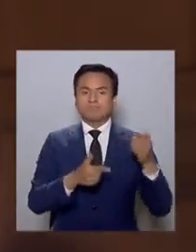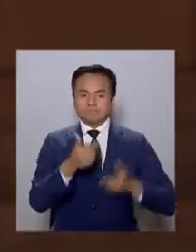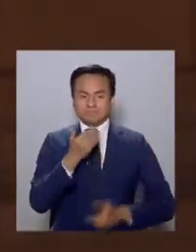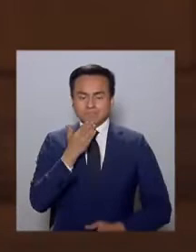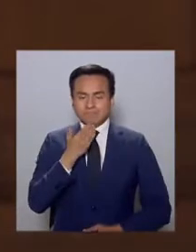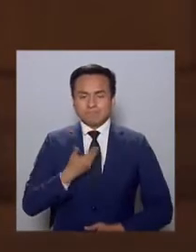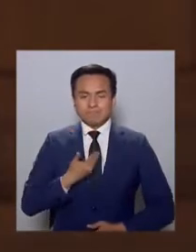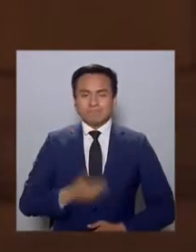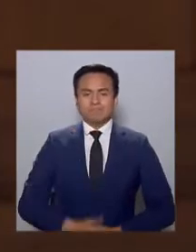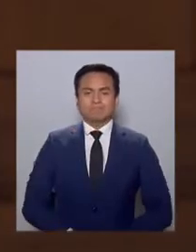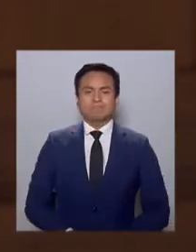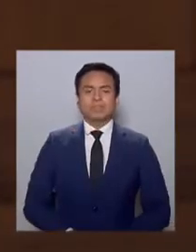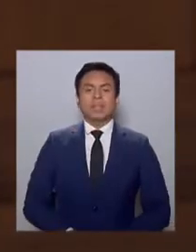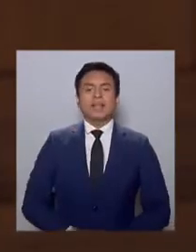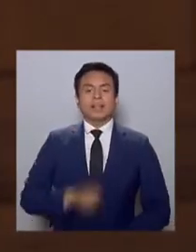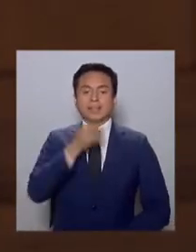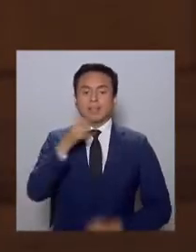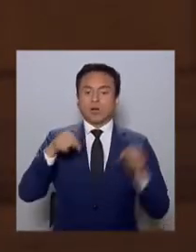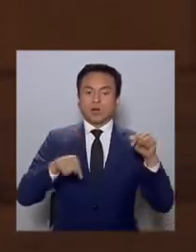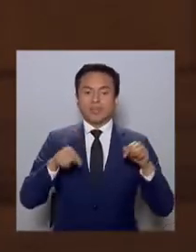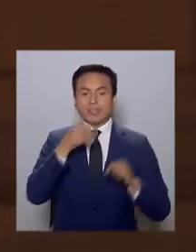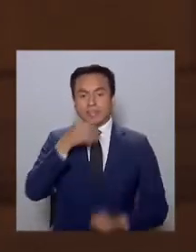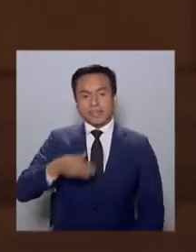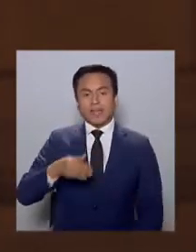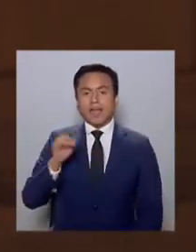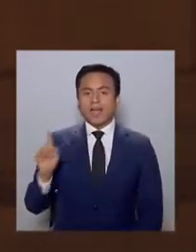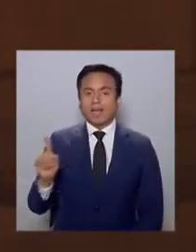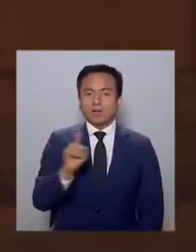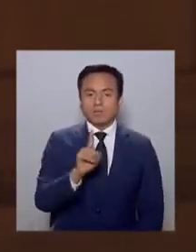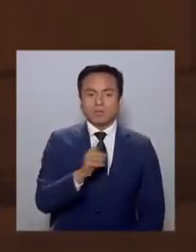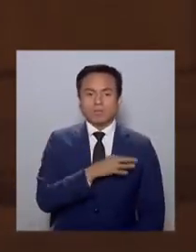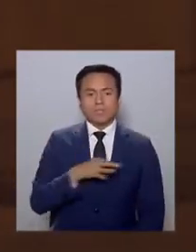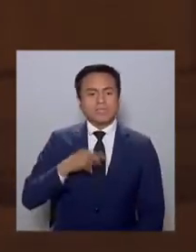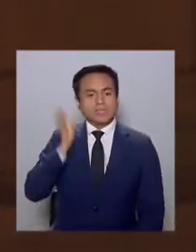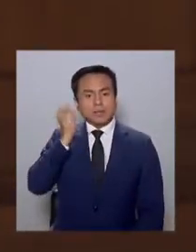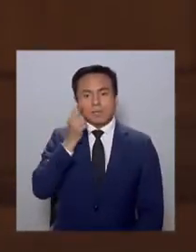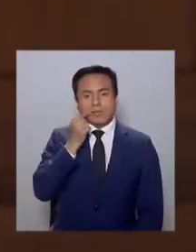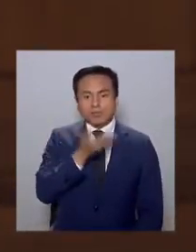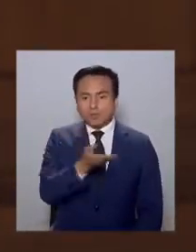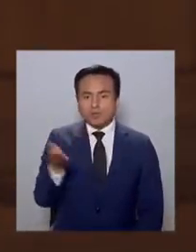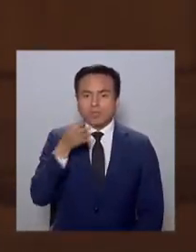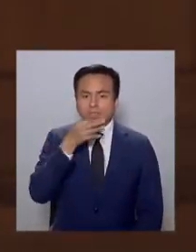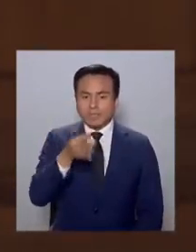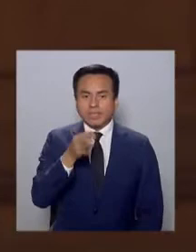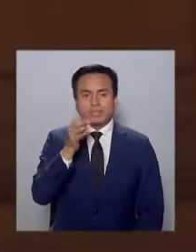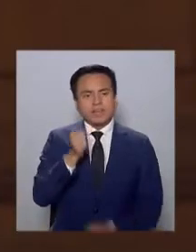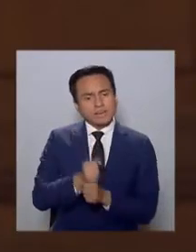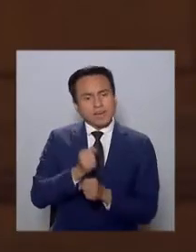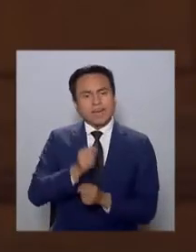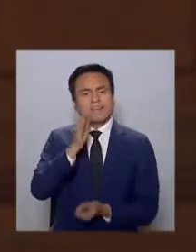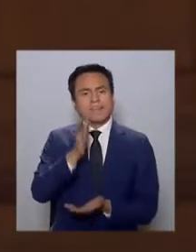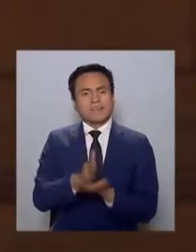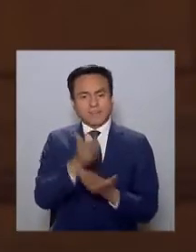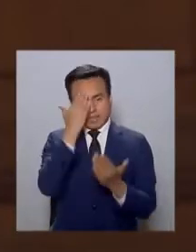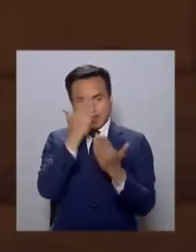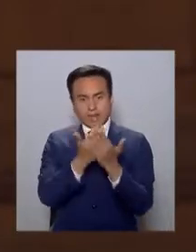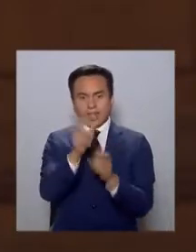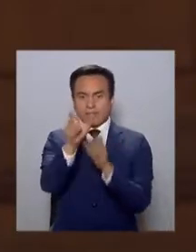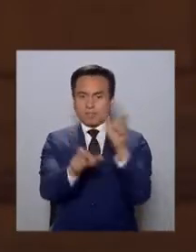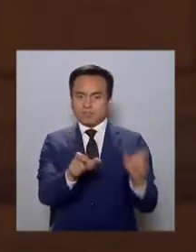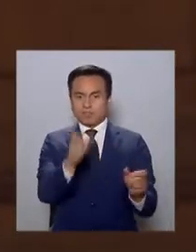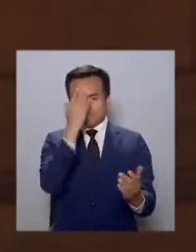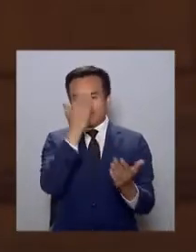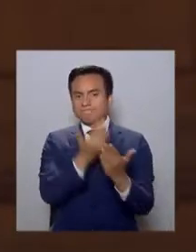político. Les digo hoy, como ya se lo dije a cada uno de las ministras y ministros, que deben trabajar de cara a las